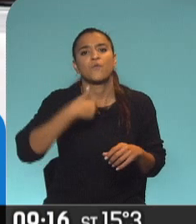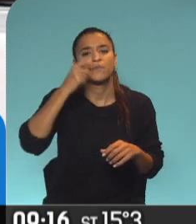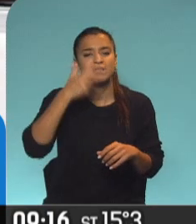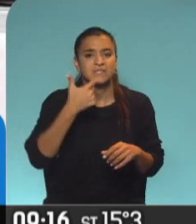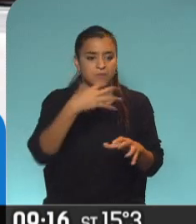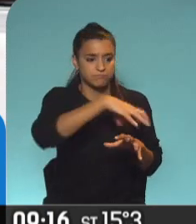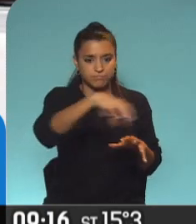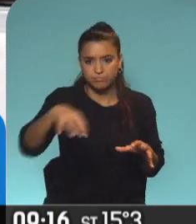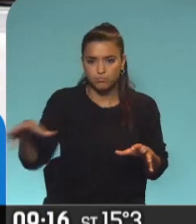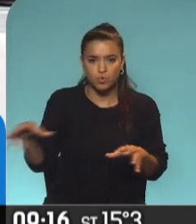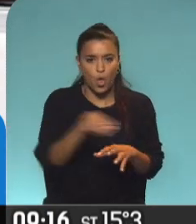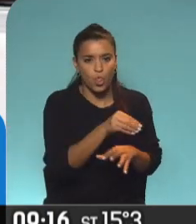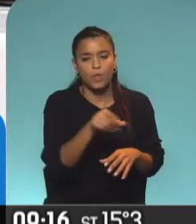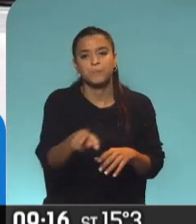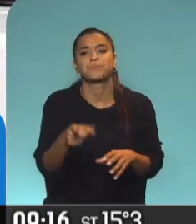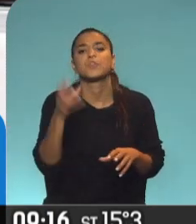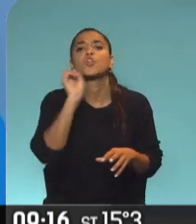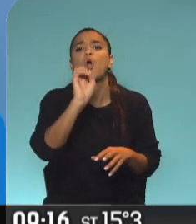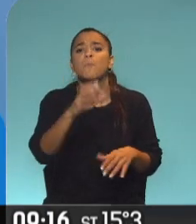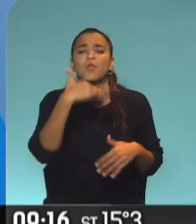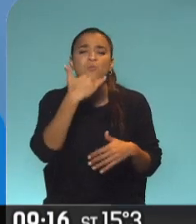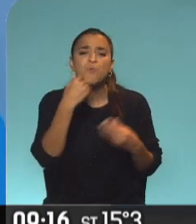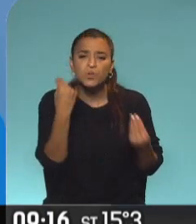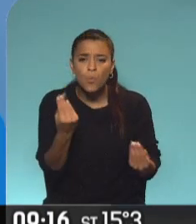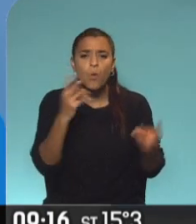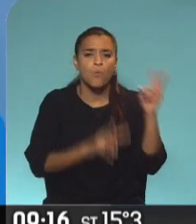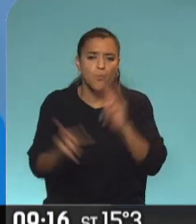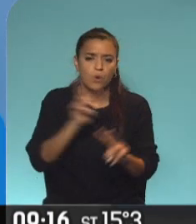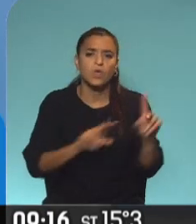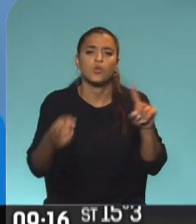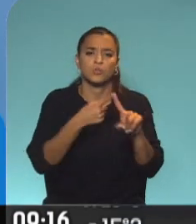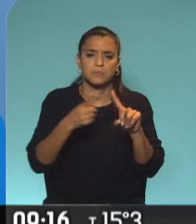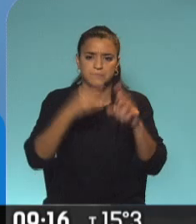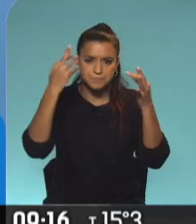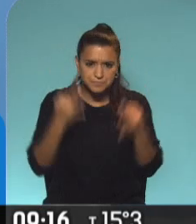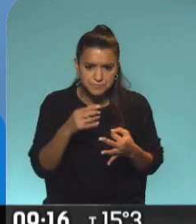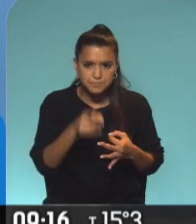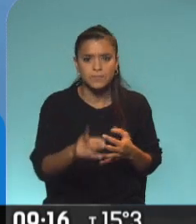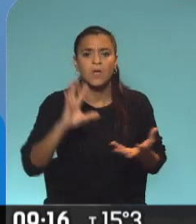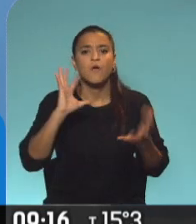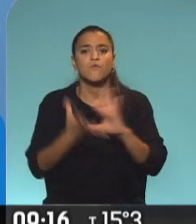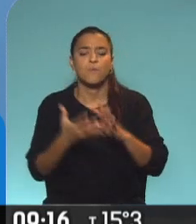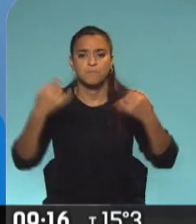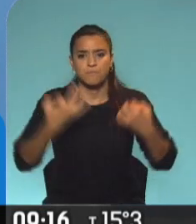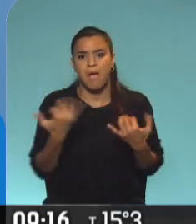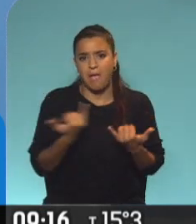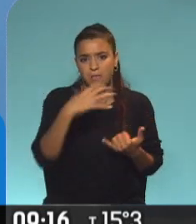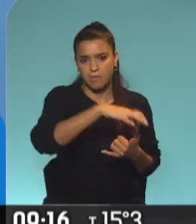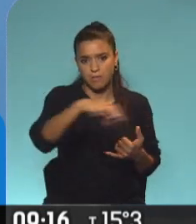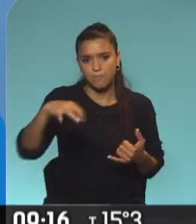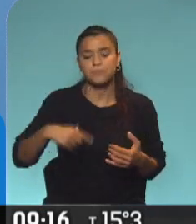las jurisdicciones, e independientemente del nombre que se utilice, esta búsqueda de contactos se está realizando en forma activa en las